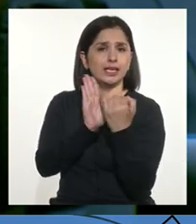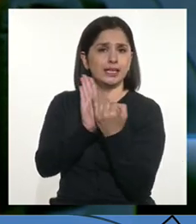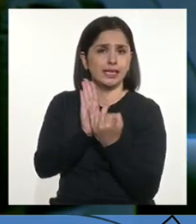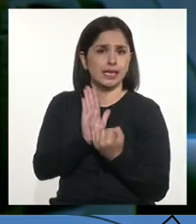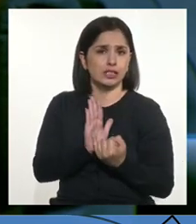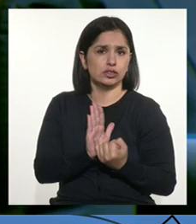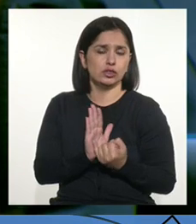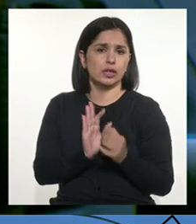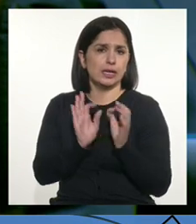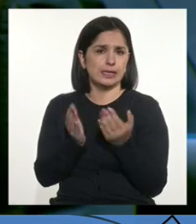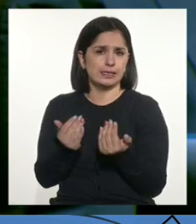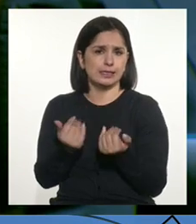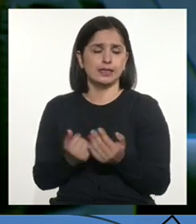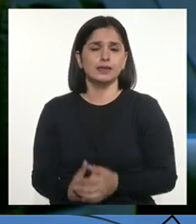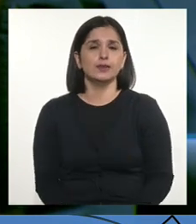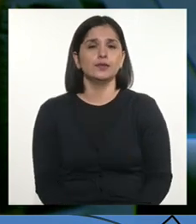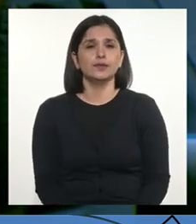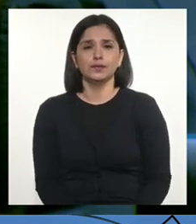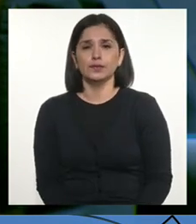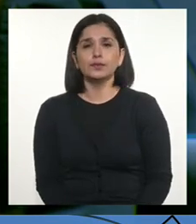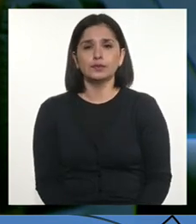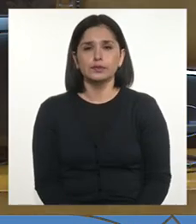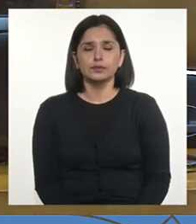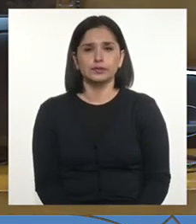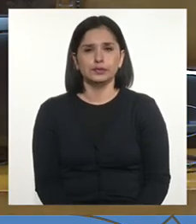señalado he dicho presidente